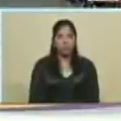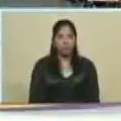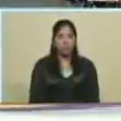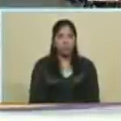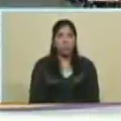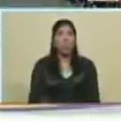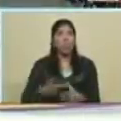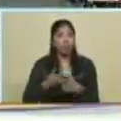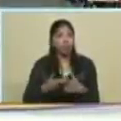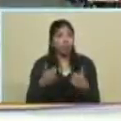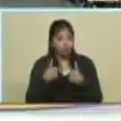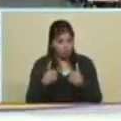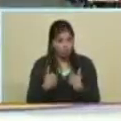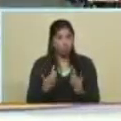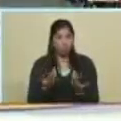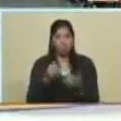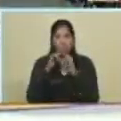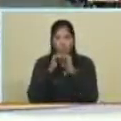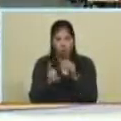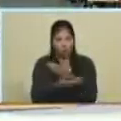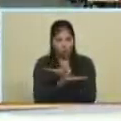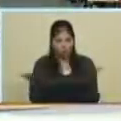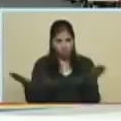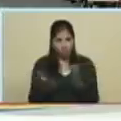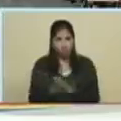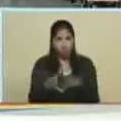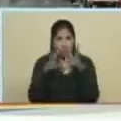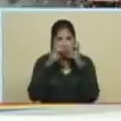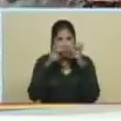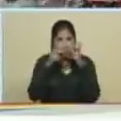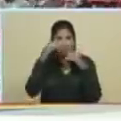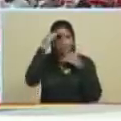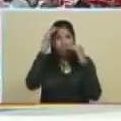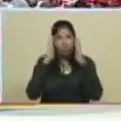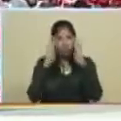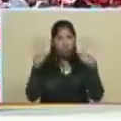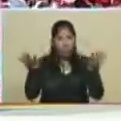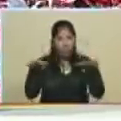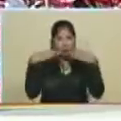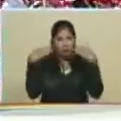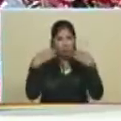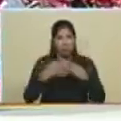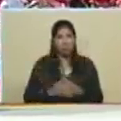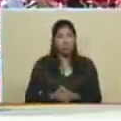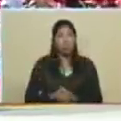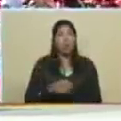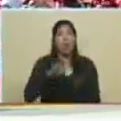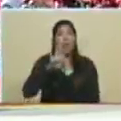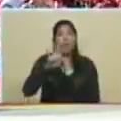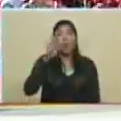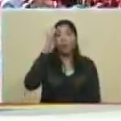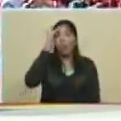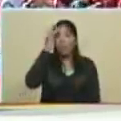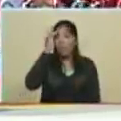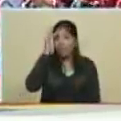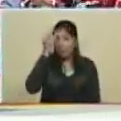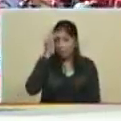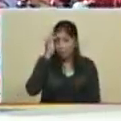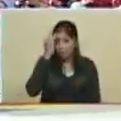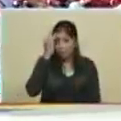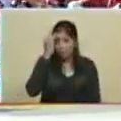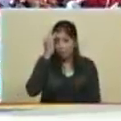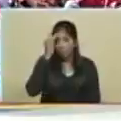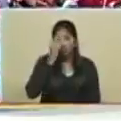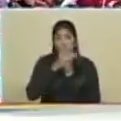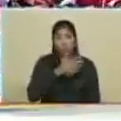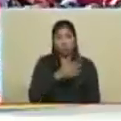Por eso es que digo, quiero que me escuchen bien, el 4 de febrero,